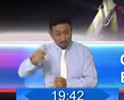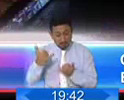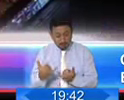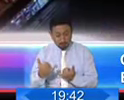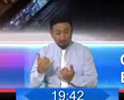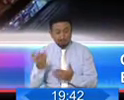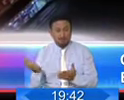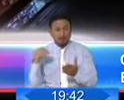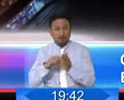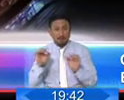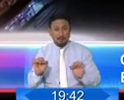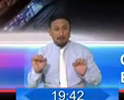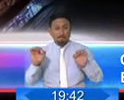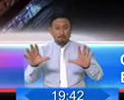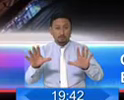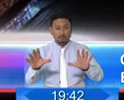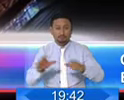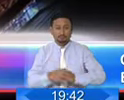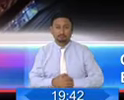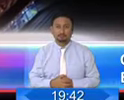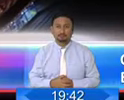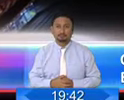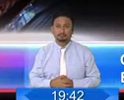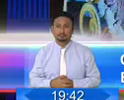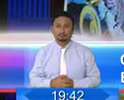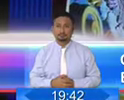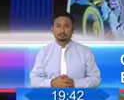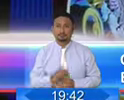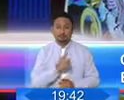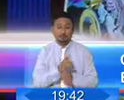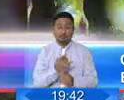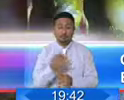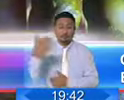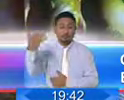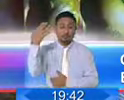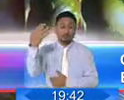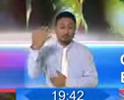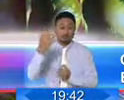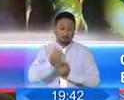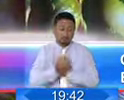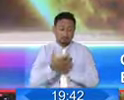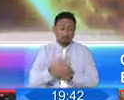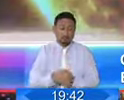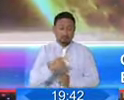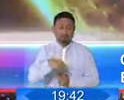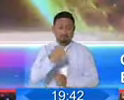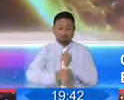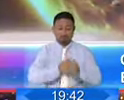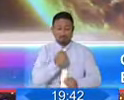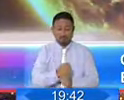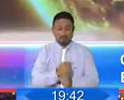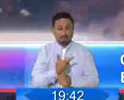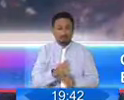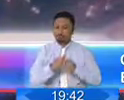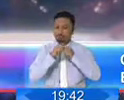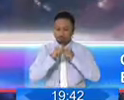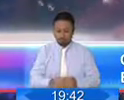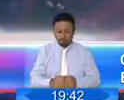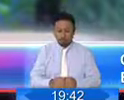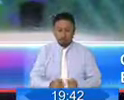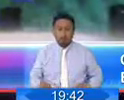luz vuelve a iluminar aún más la carita de Dios. Por ello, el burgomaestre informó que desde este año se